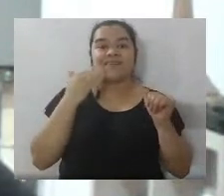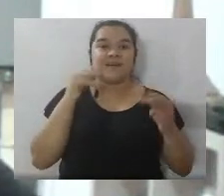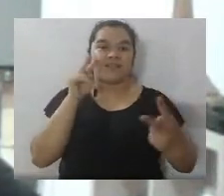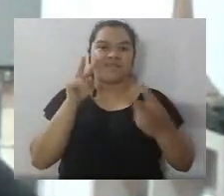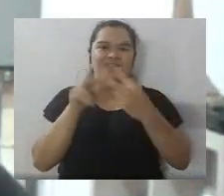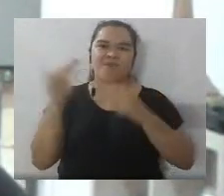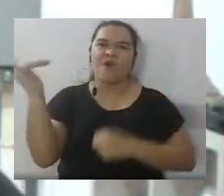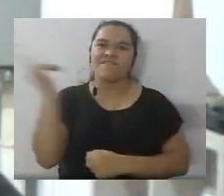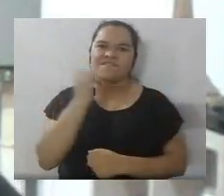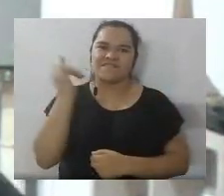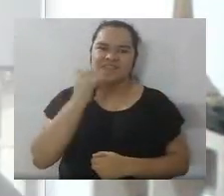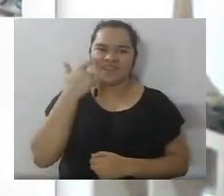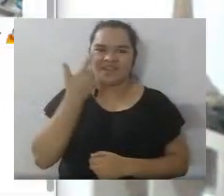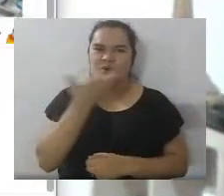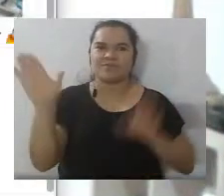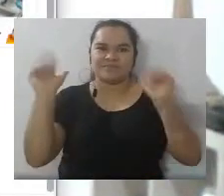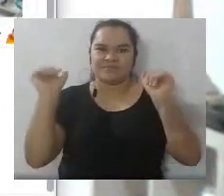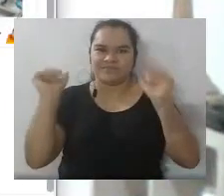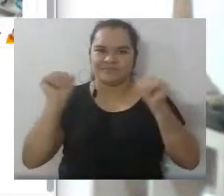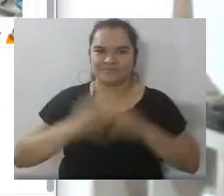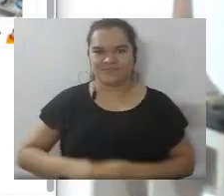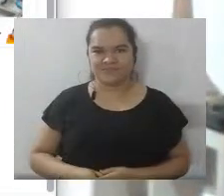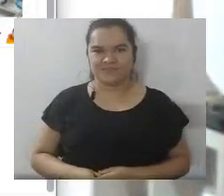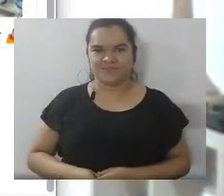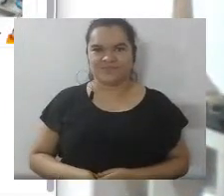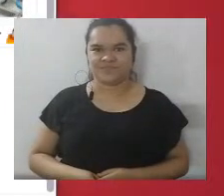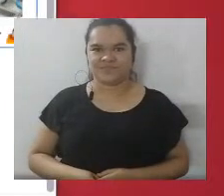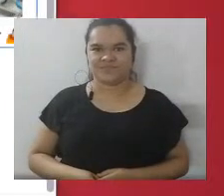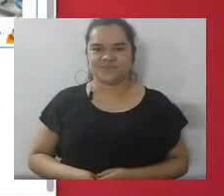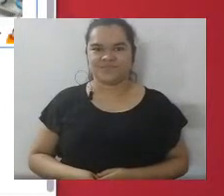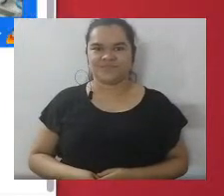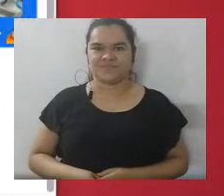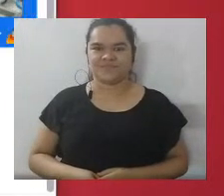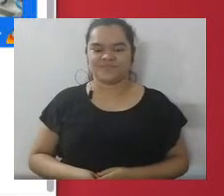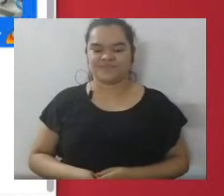universidad. Muchas gracias. Muchas gracias.